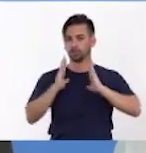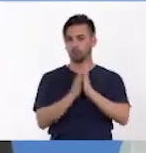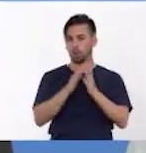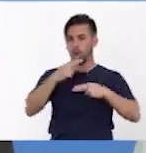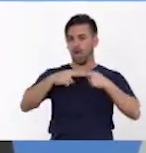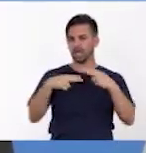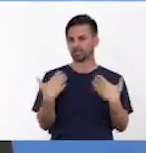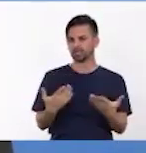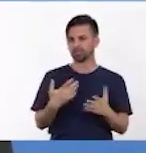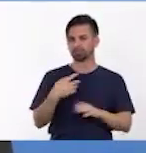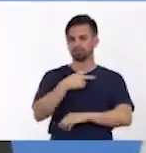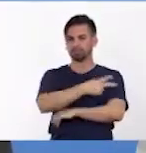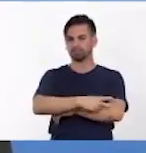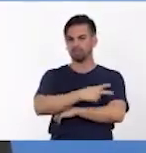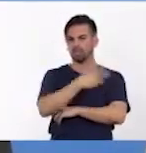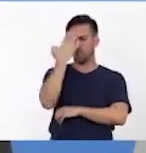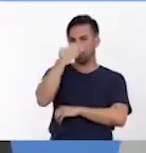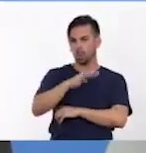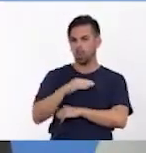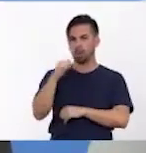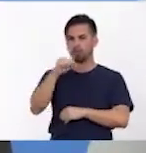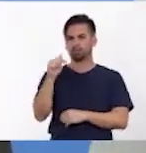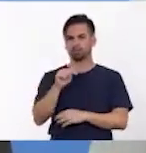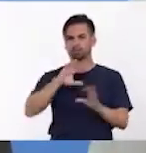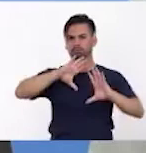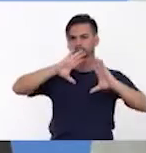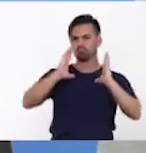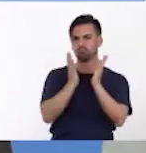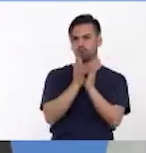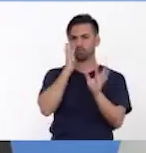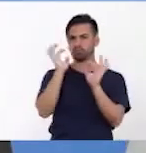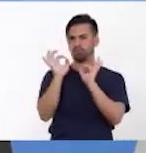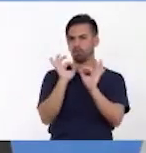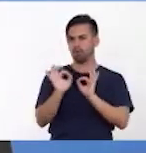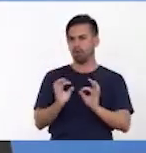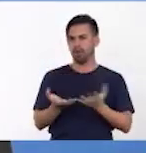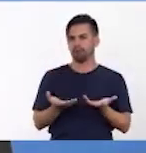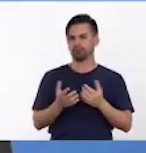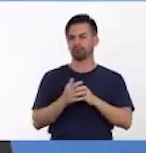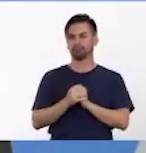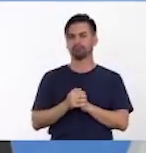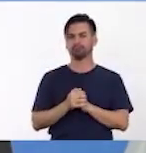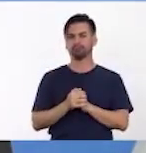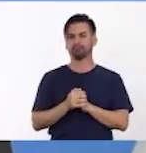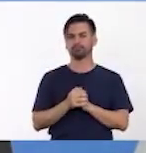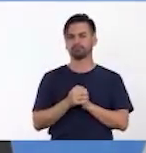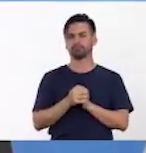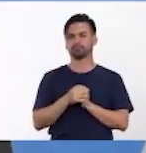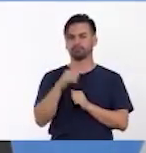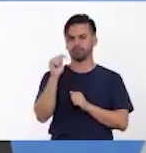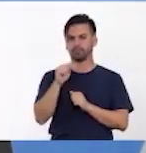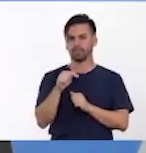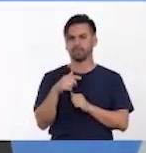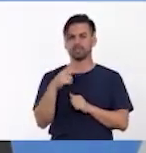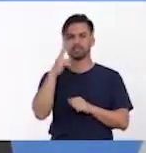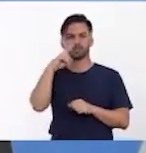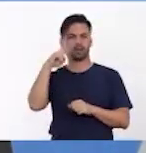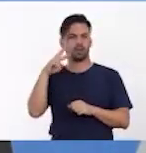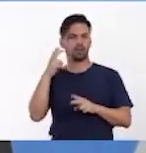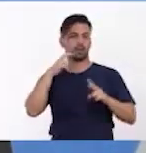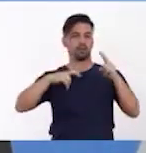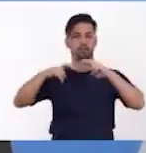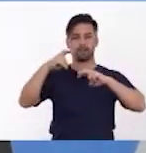y conociendo lo que está pasando en nuestro país, estas fuentes de energía deben ser bien tratadas, bien investigadas, bien buscados